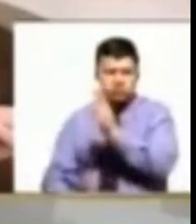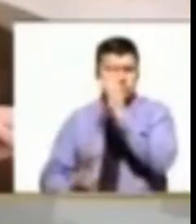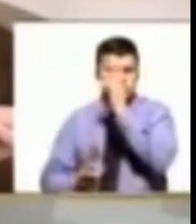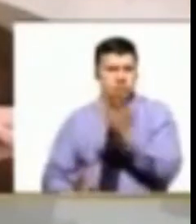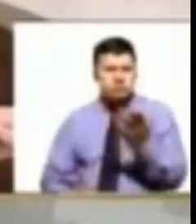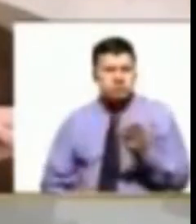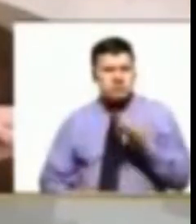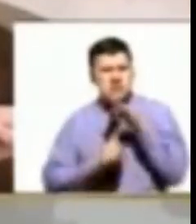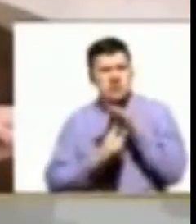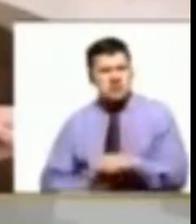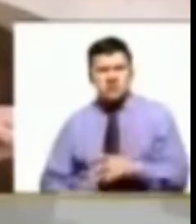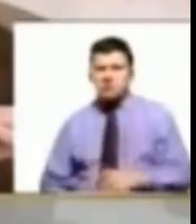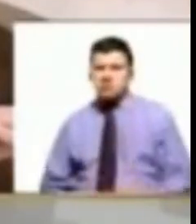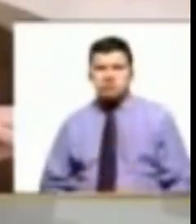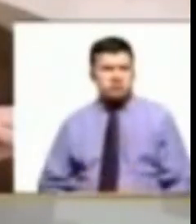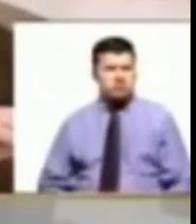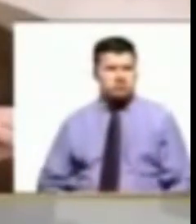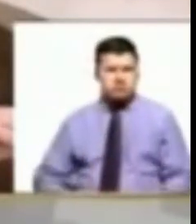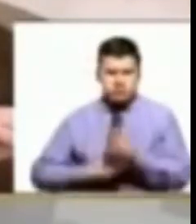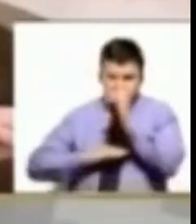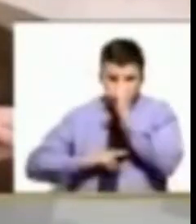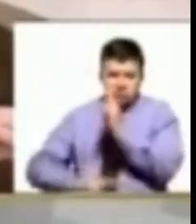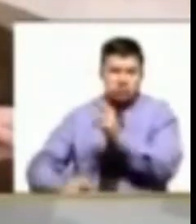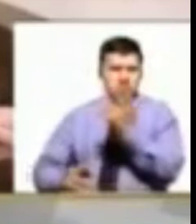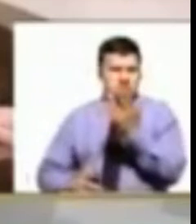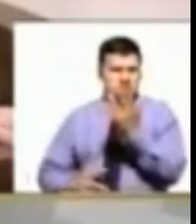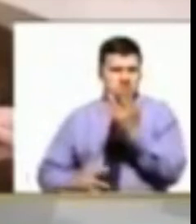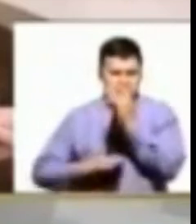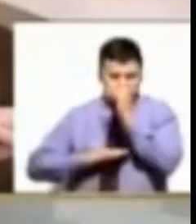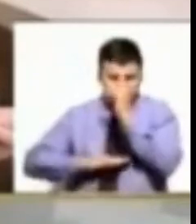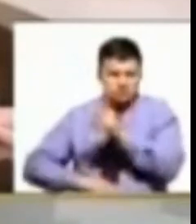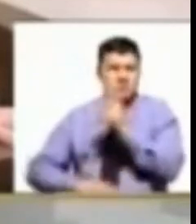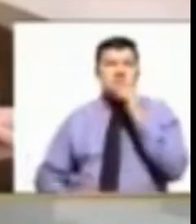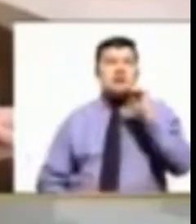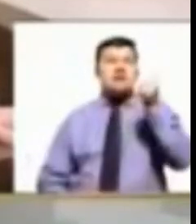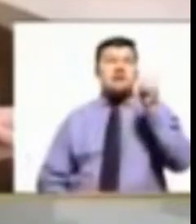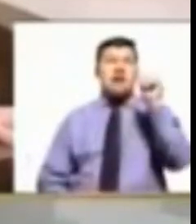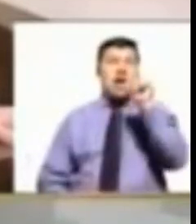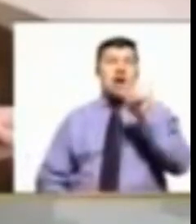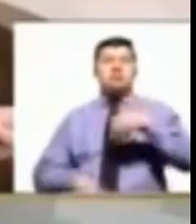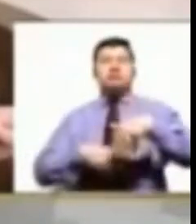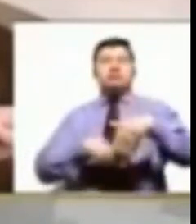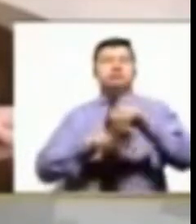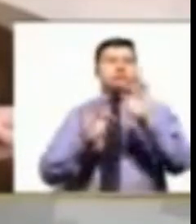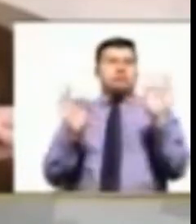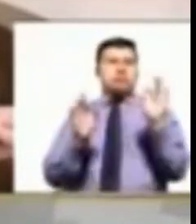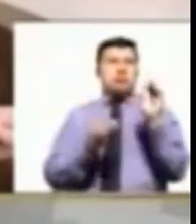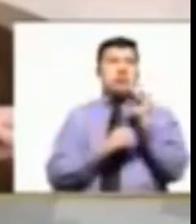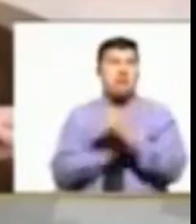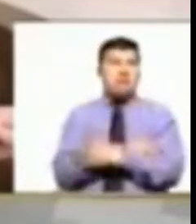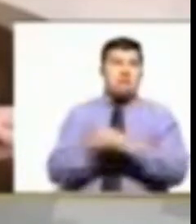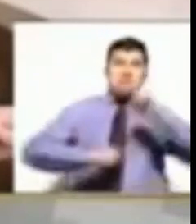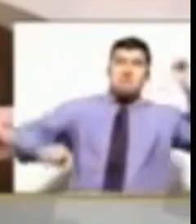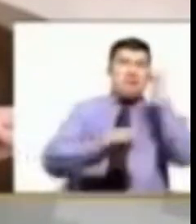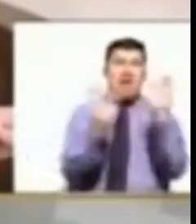la discriminación. No, no en las multitudes que marcharon el 10 de agosto, que no rompieron un